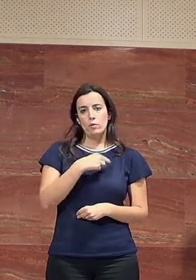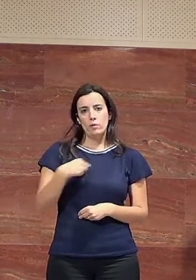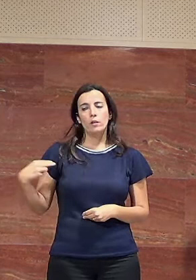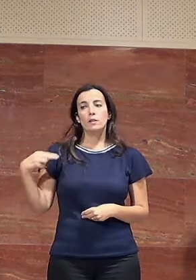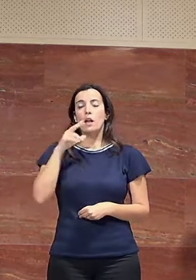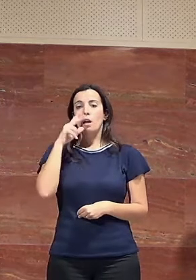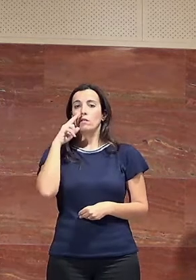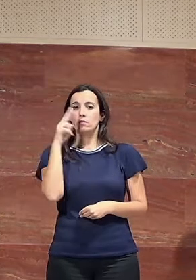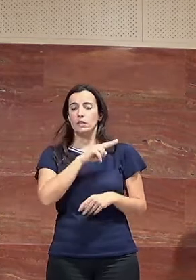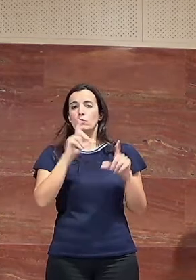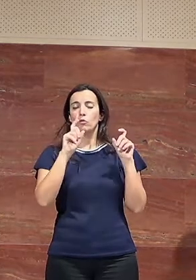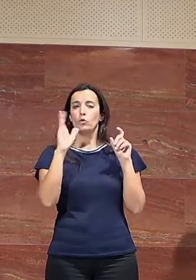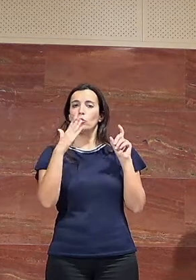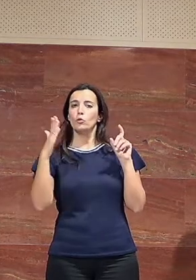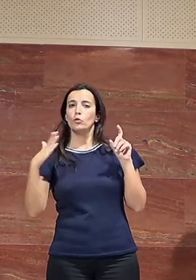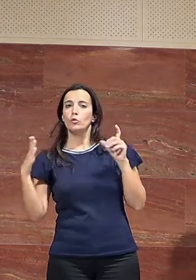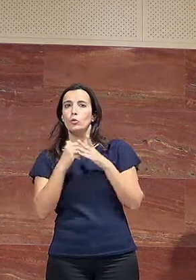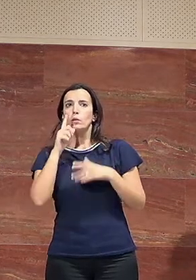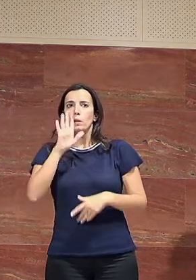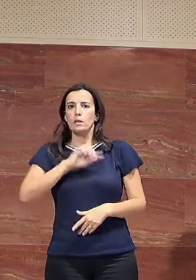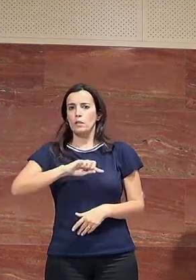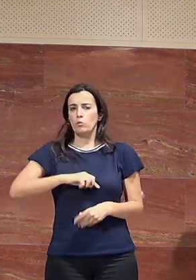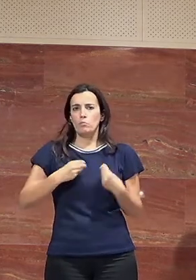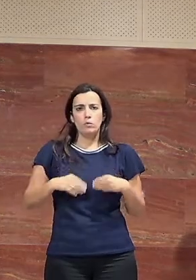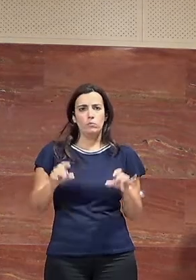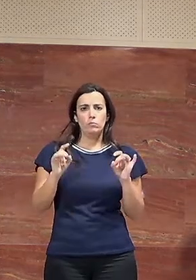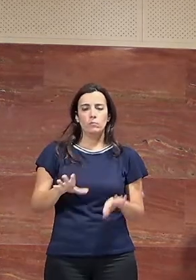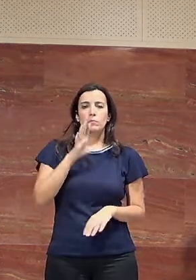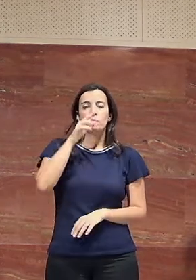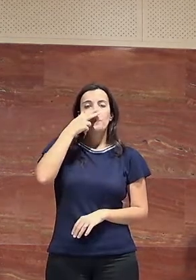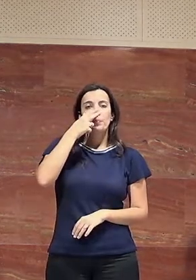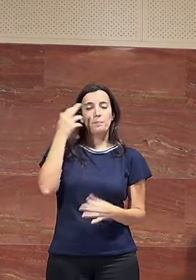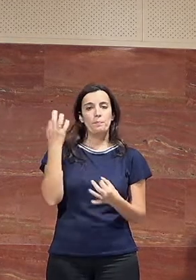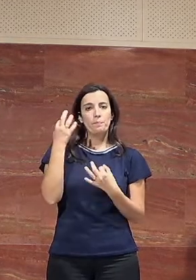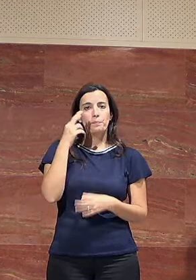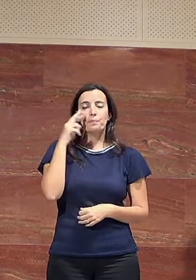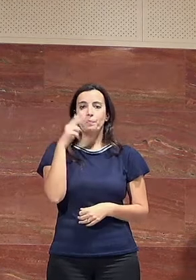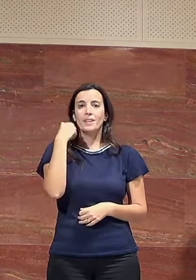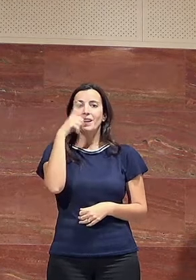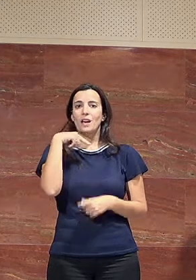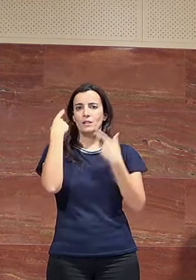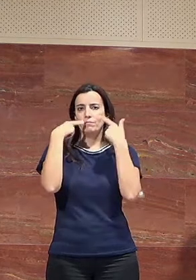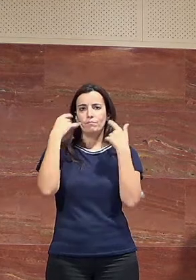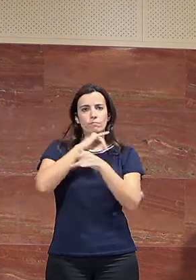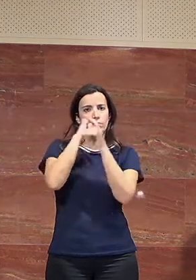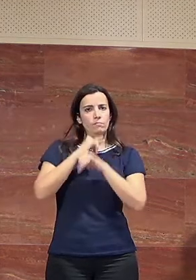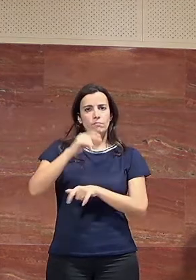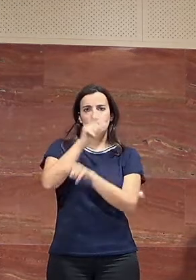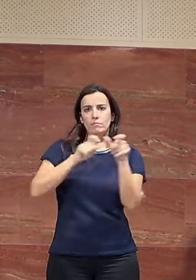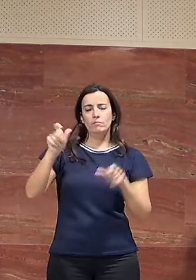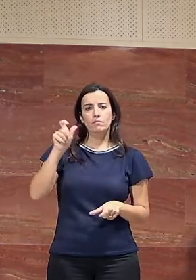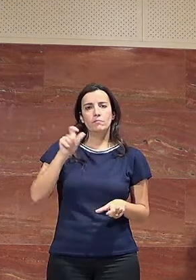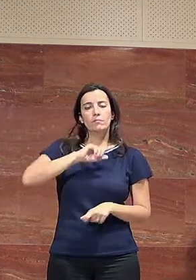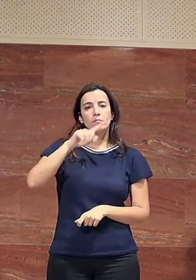que parecen todas en el mismo sitio, en el fondo, porque lo que es interesante es la cara de alegría que tiene la gente, y porque